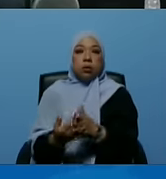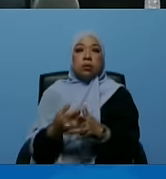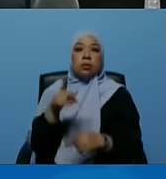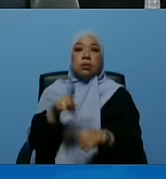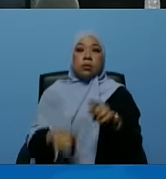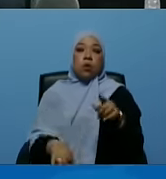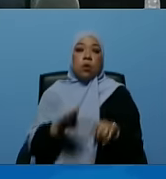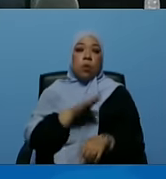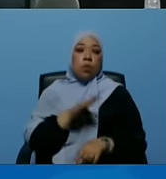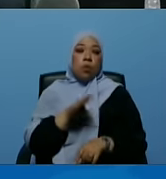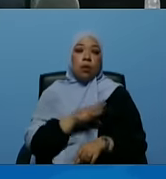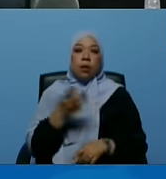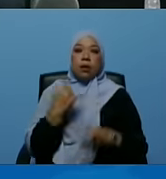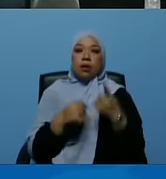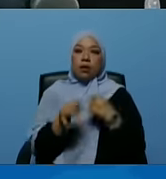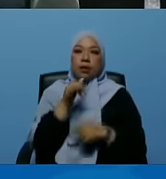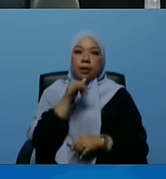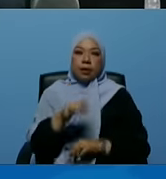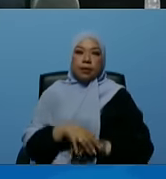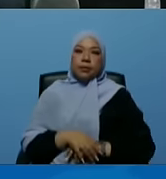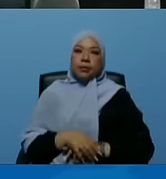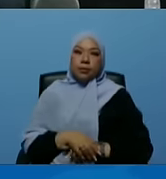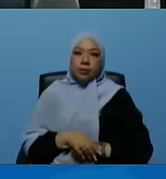entregándole la propiedad de los locales ya,